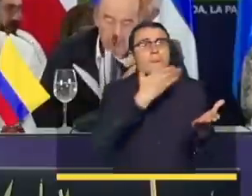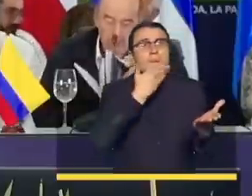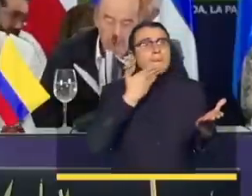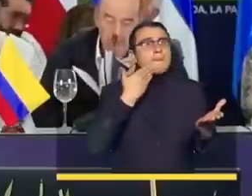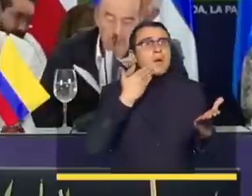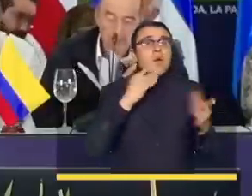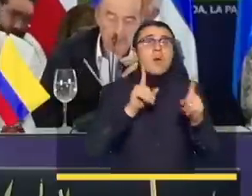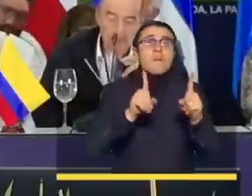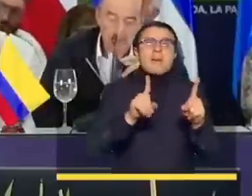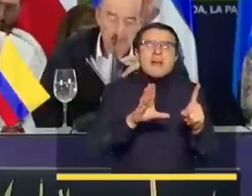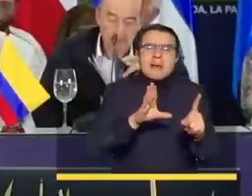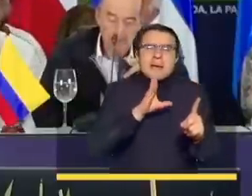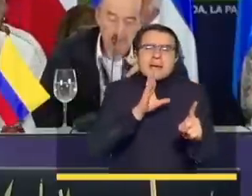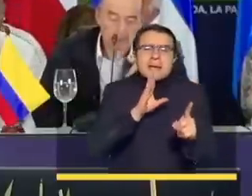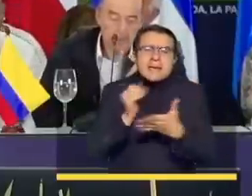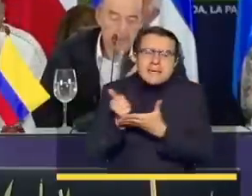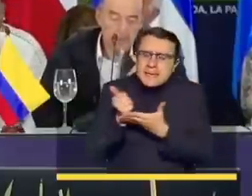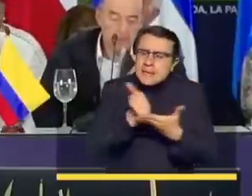desde las familias.